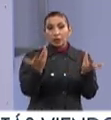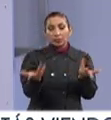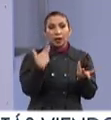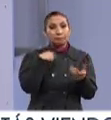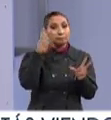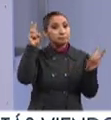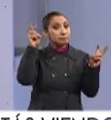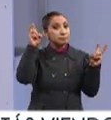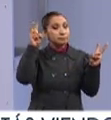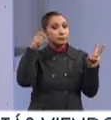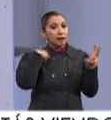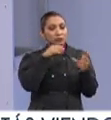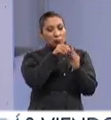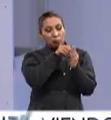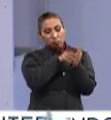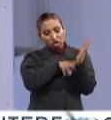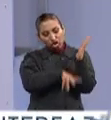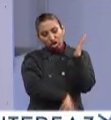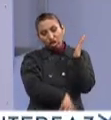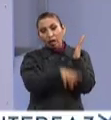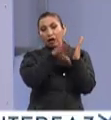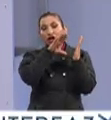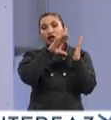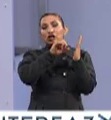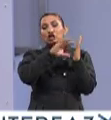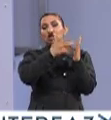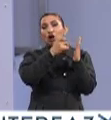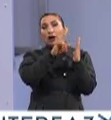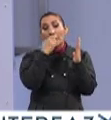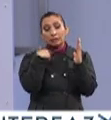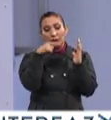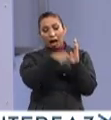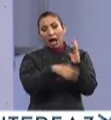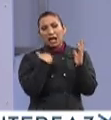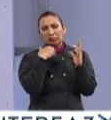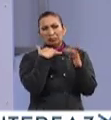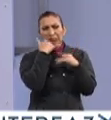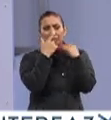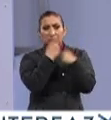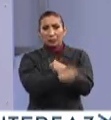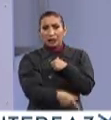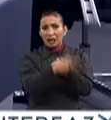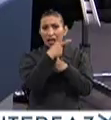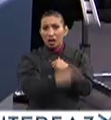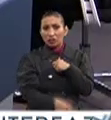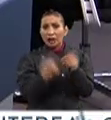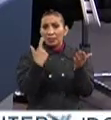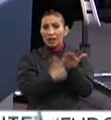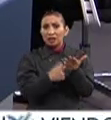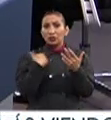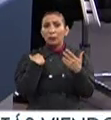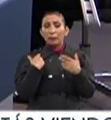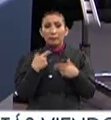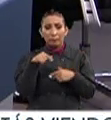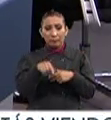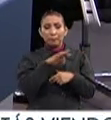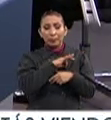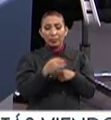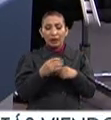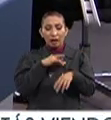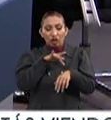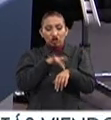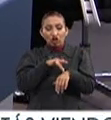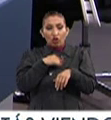el término que le decimos que se chorrea la pila. En ese momento tenemos la exposición de los residuos peligrosos, de los componentes tóxicos que pueden